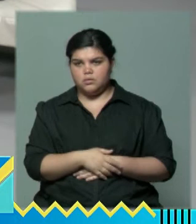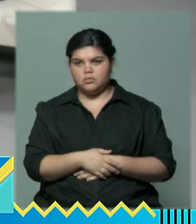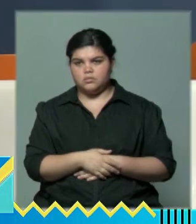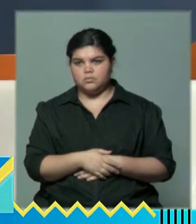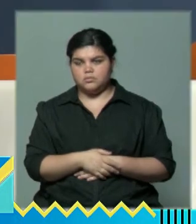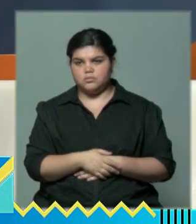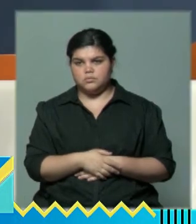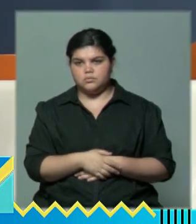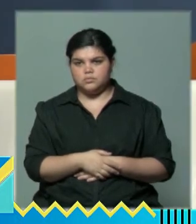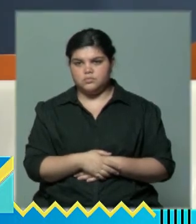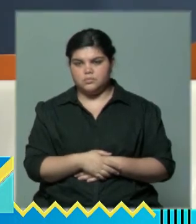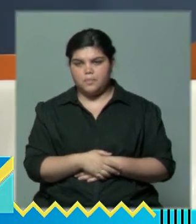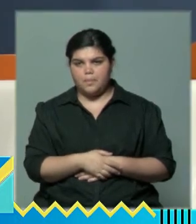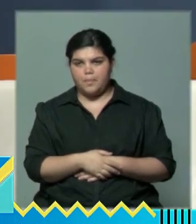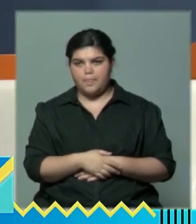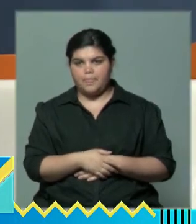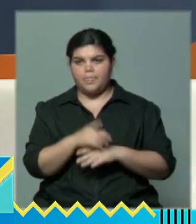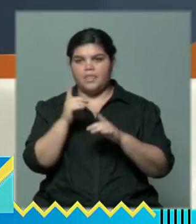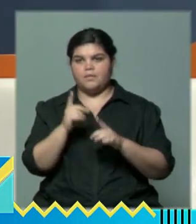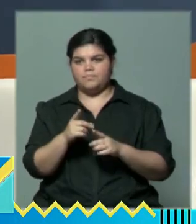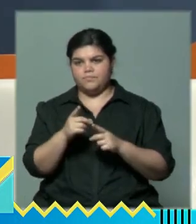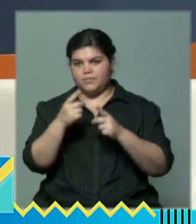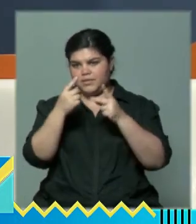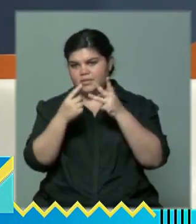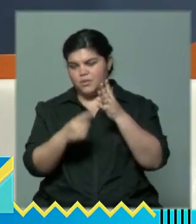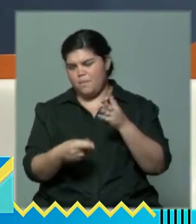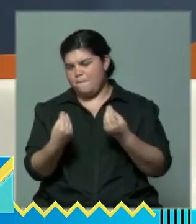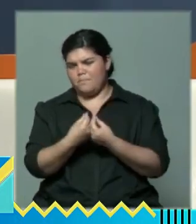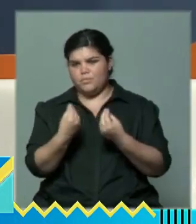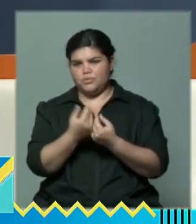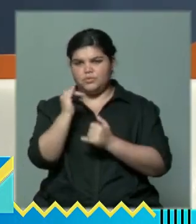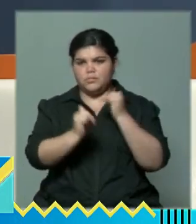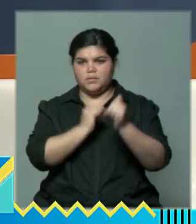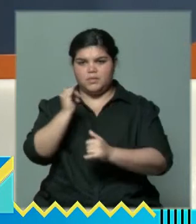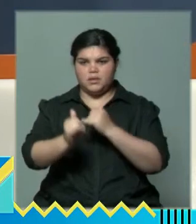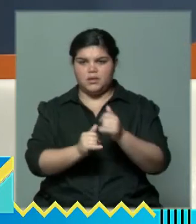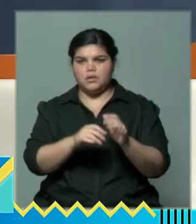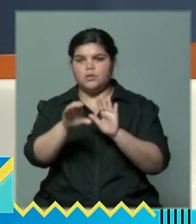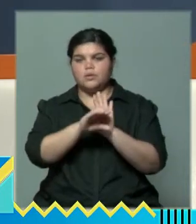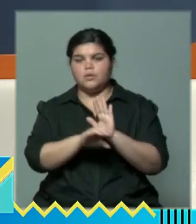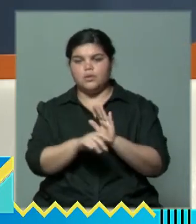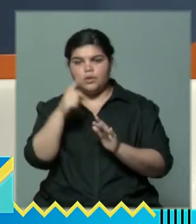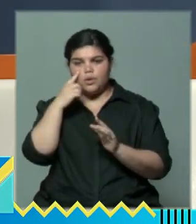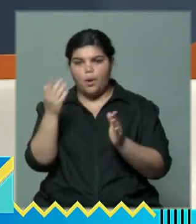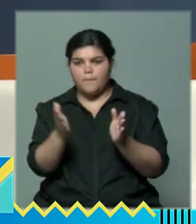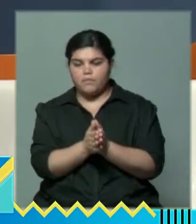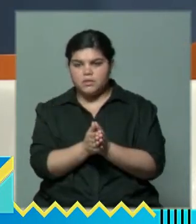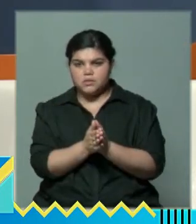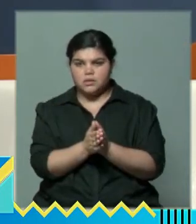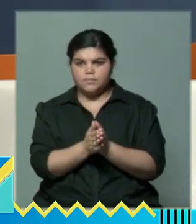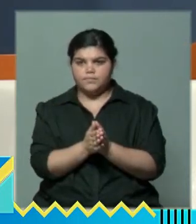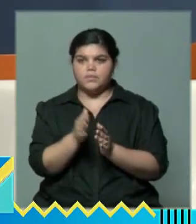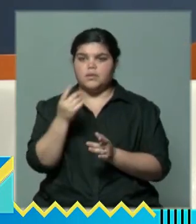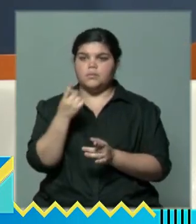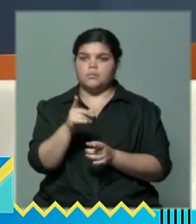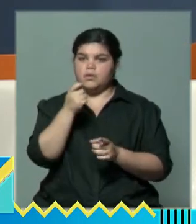Básicamente tiene algunas cosas, digamos, sería hay mucho para explicar del Código de Convivencia, pero por ejemplo se suprimen